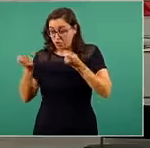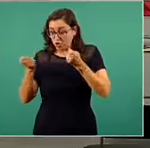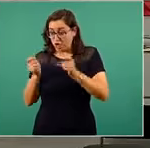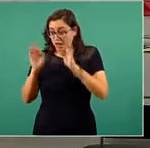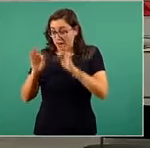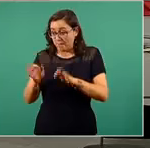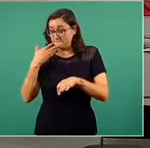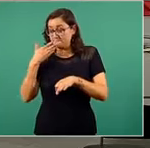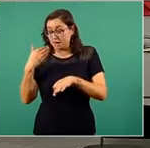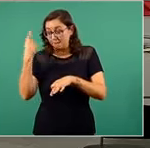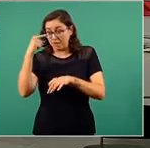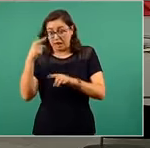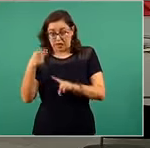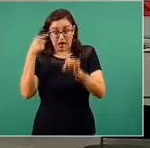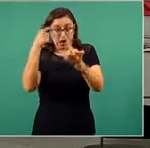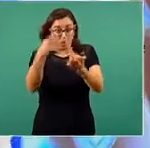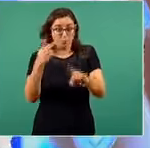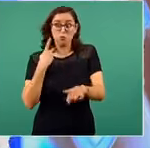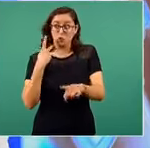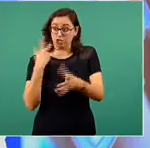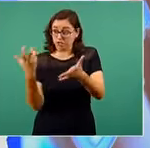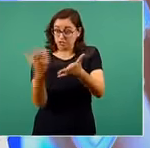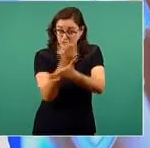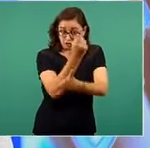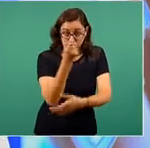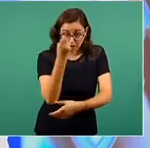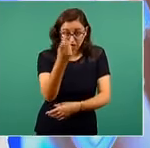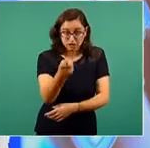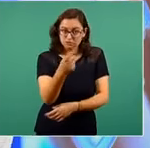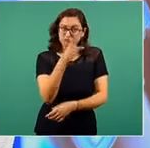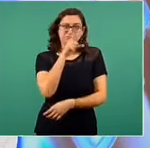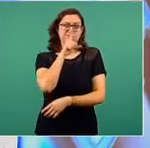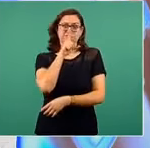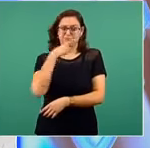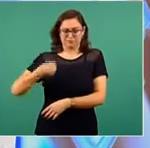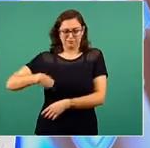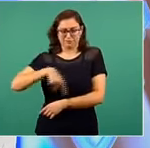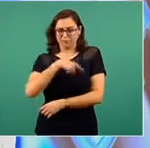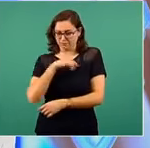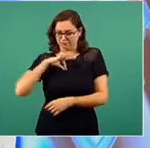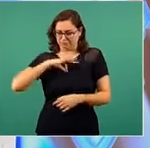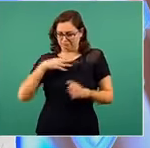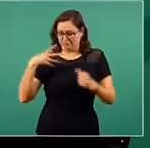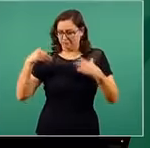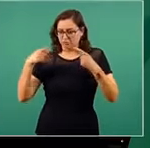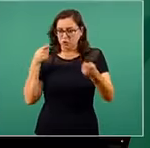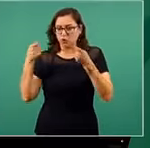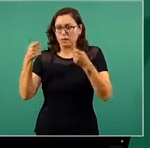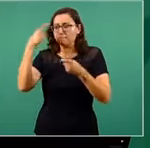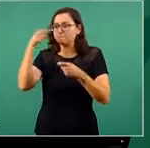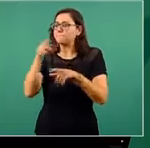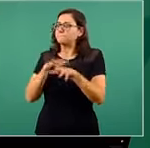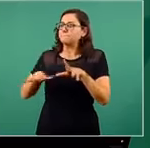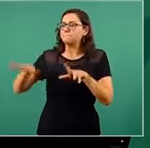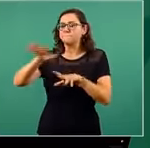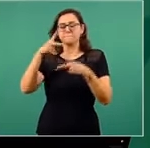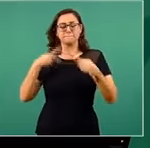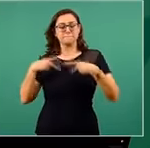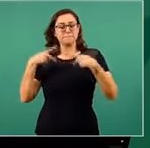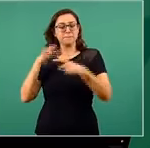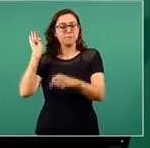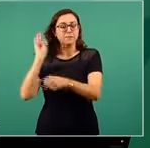Nuestro interés es controlar una epidemia para que la gente no sufra los estragos que causa la epidemia. Y recordar que